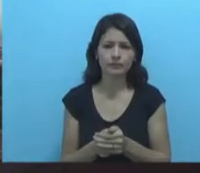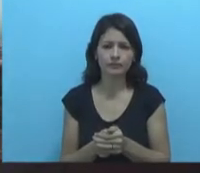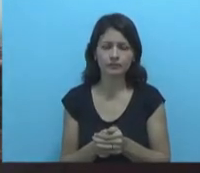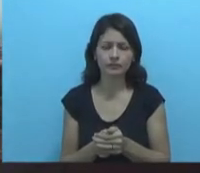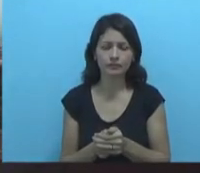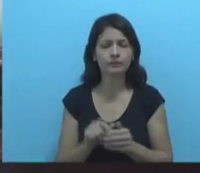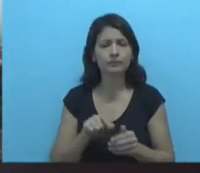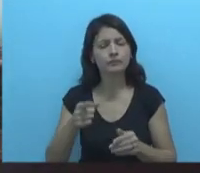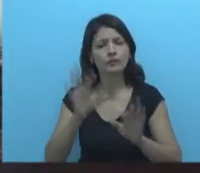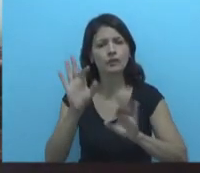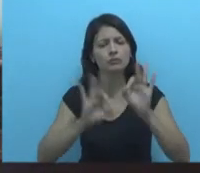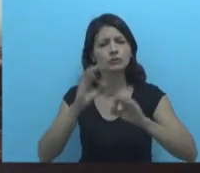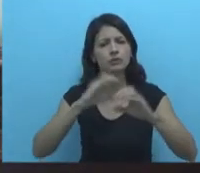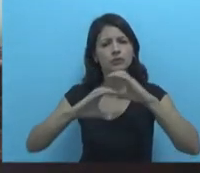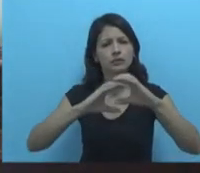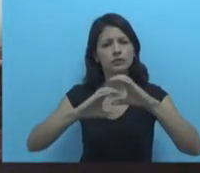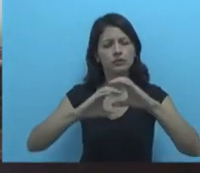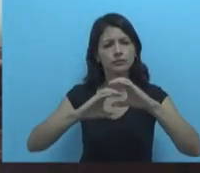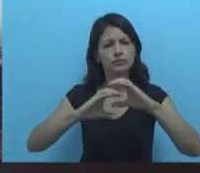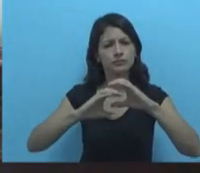Proyecto de comunicación